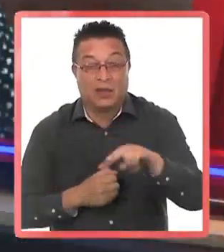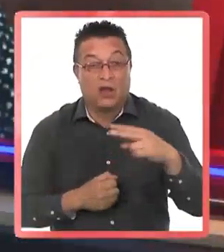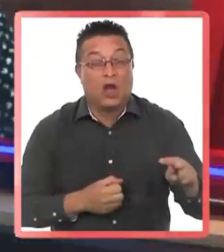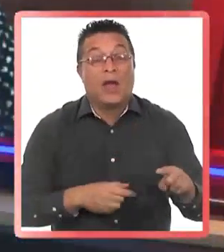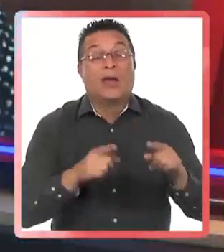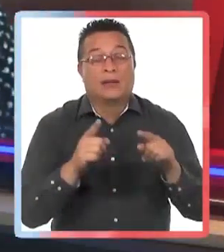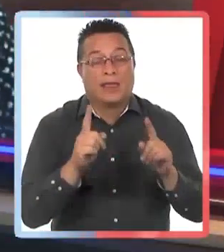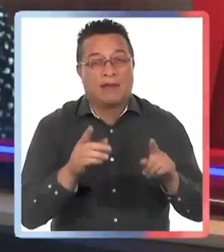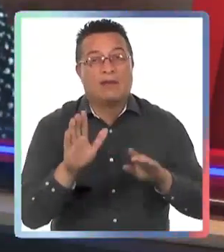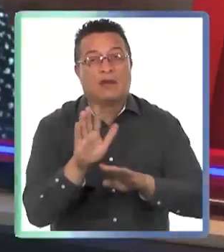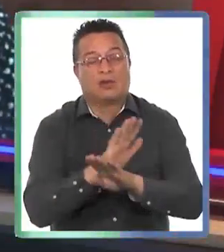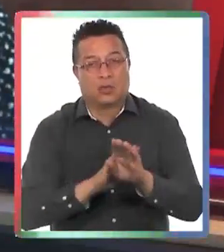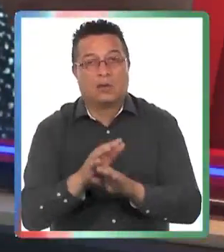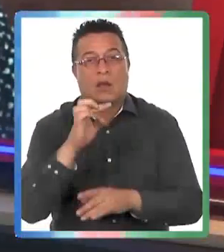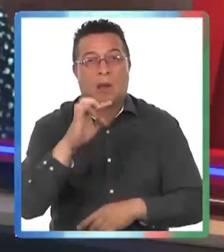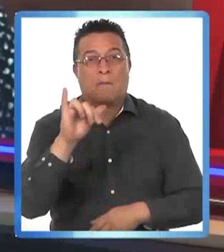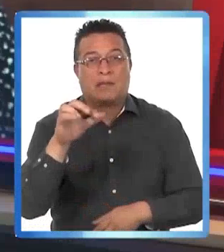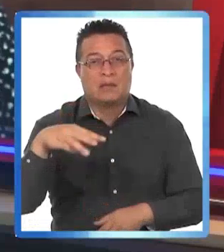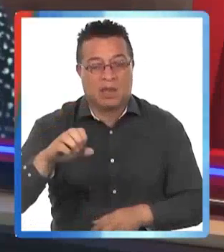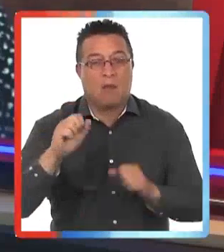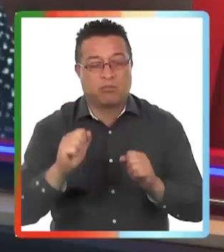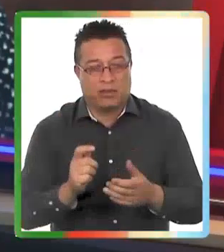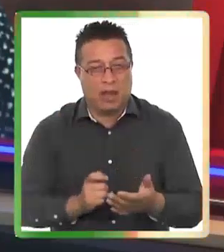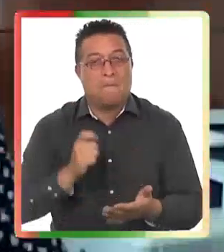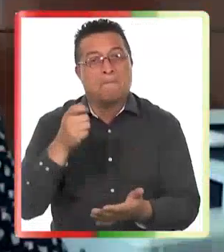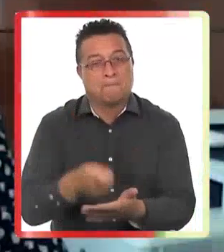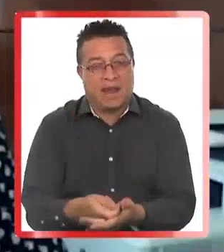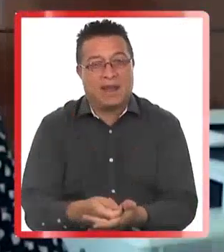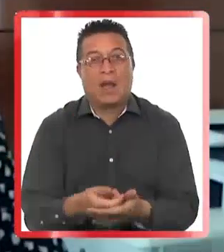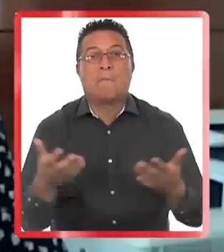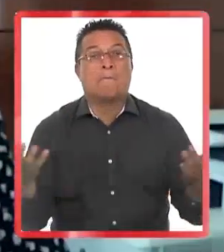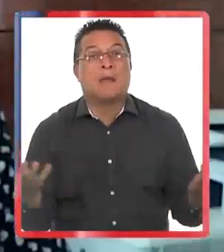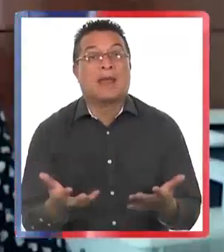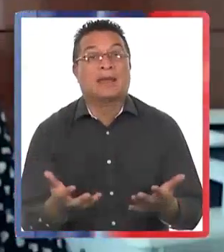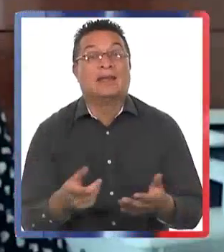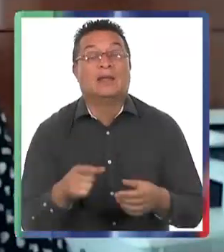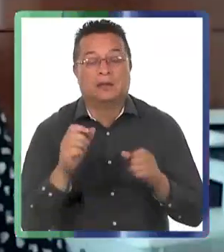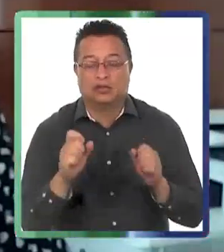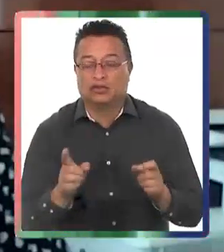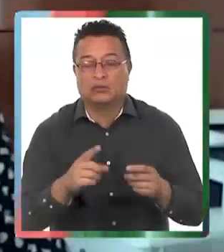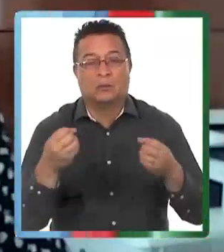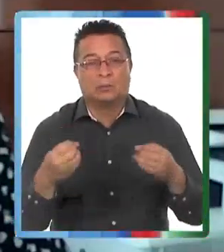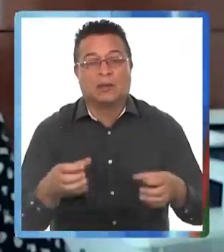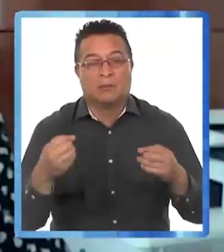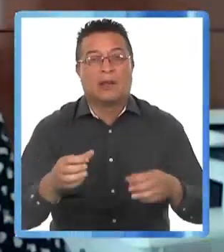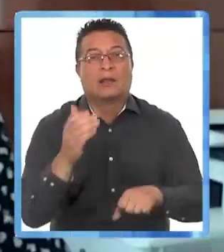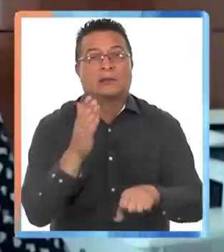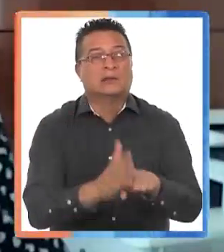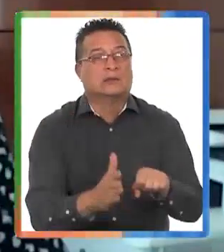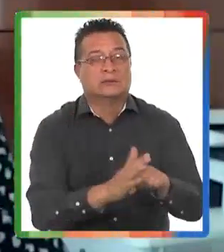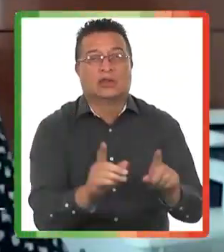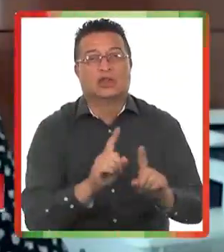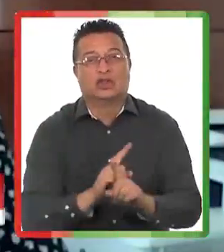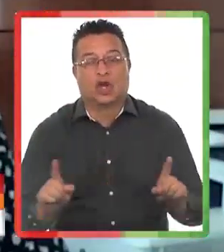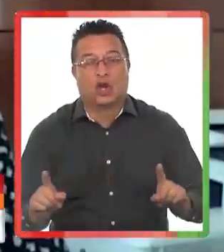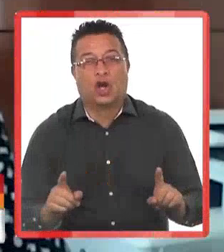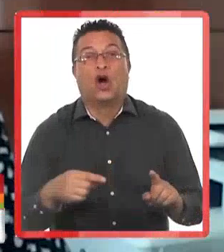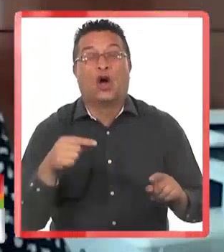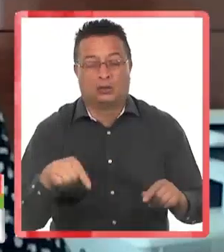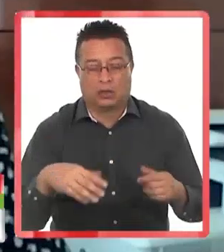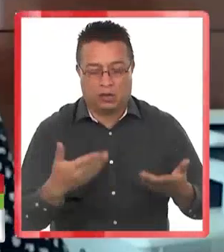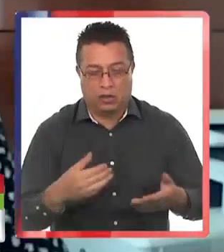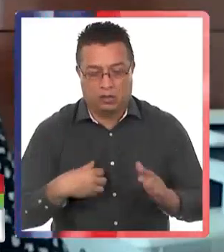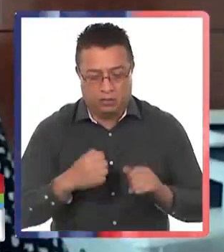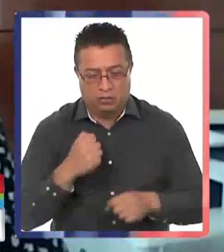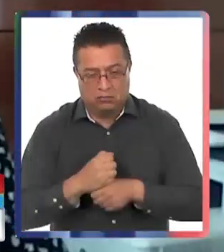tal, tenemos que resguardar también que las pymes puedan pagarlo. ¿Para qué? Para que precisamente no se genere pérdida de puestos de trabajo. Así que estamos en